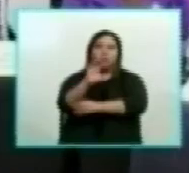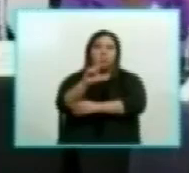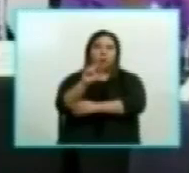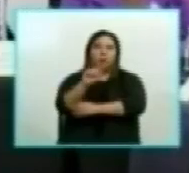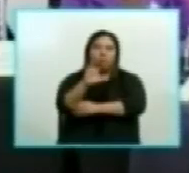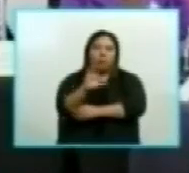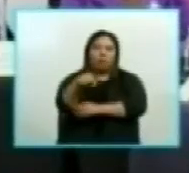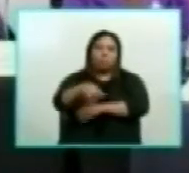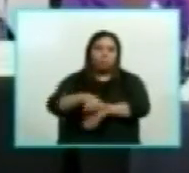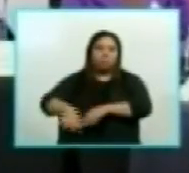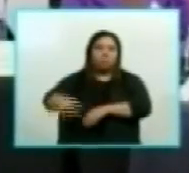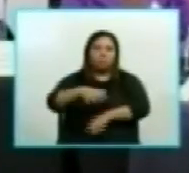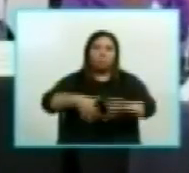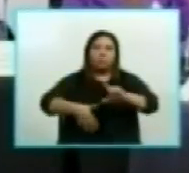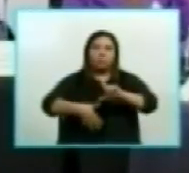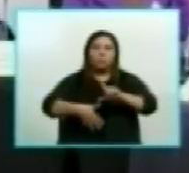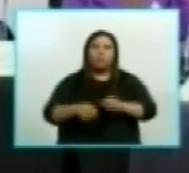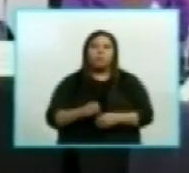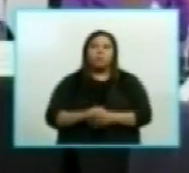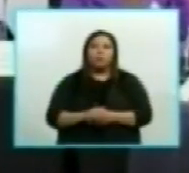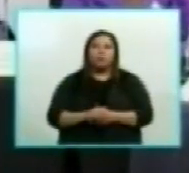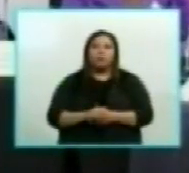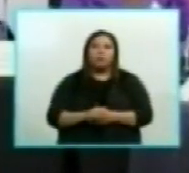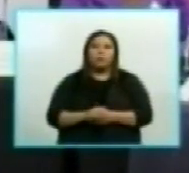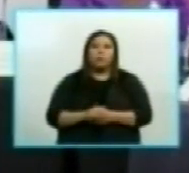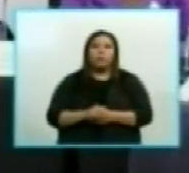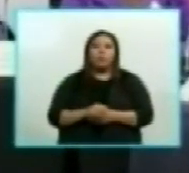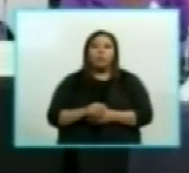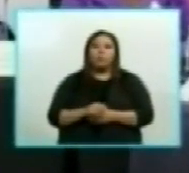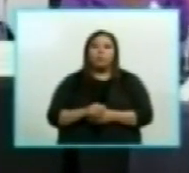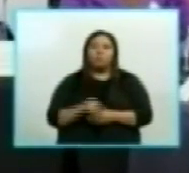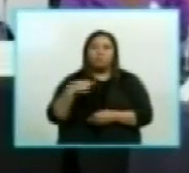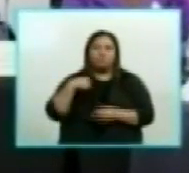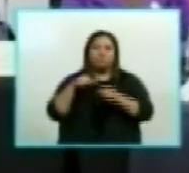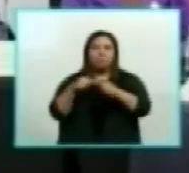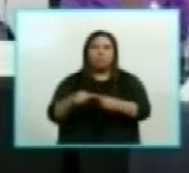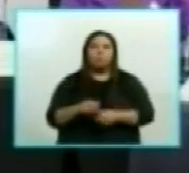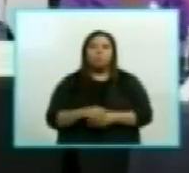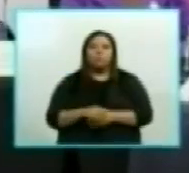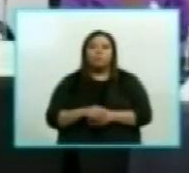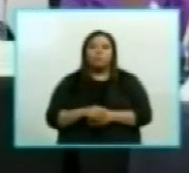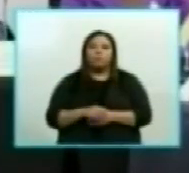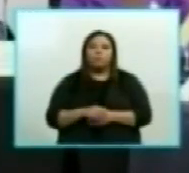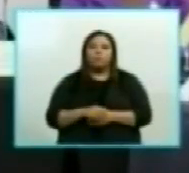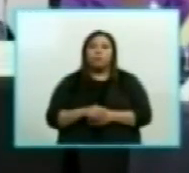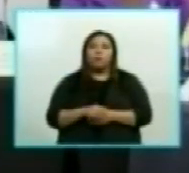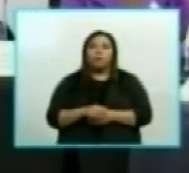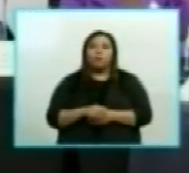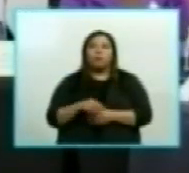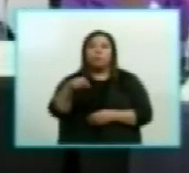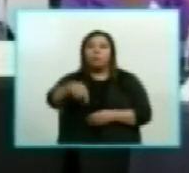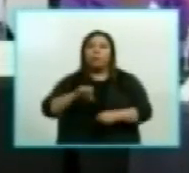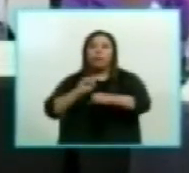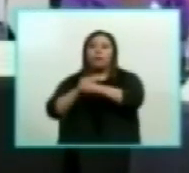CELAC. Señor Primer Ministro Ralph, de este país hermoso que no conocía,